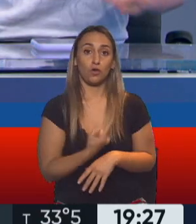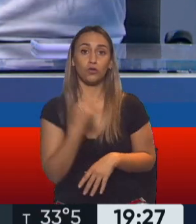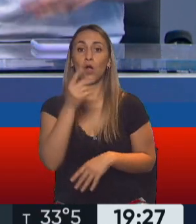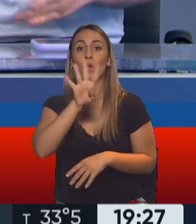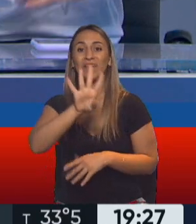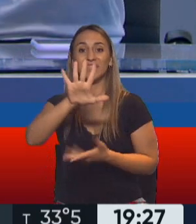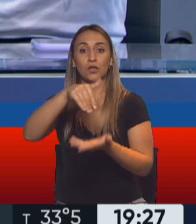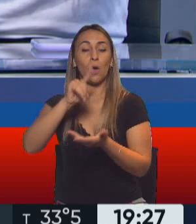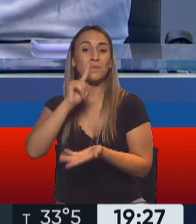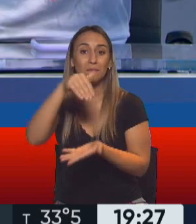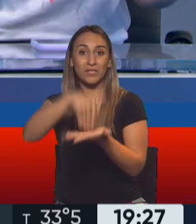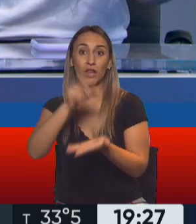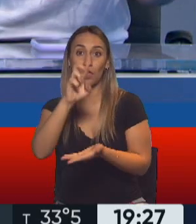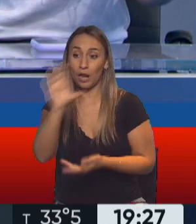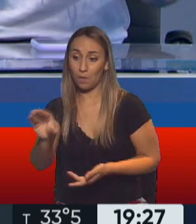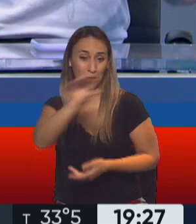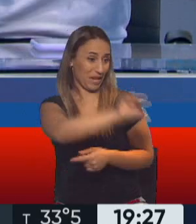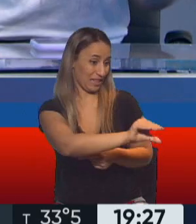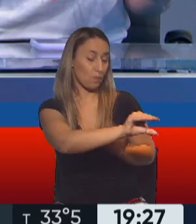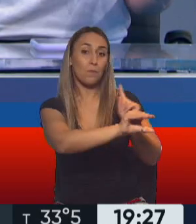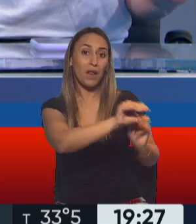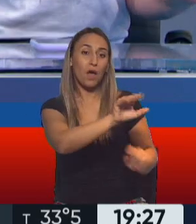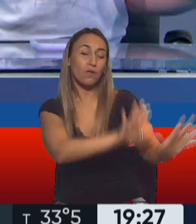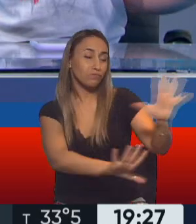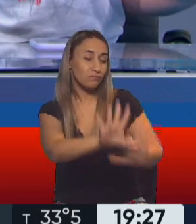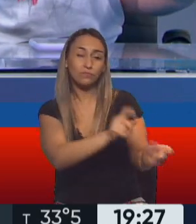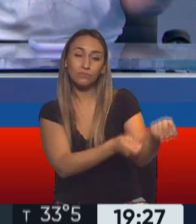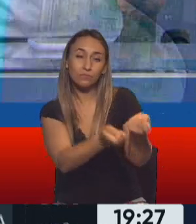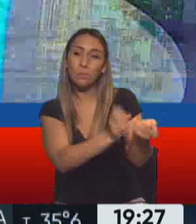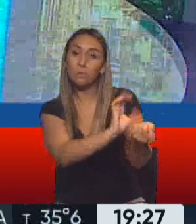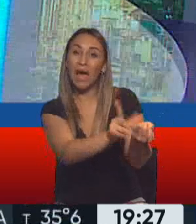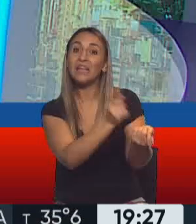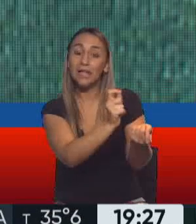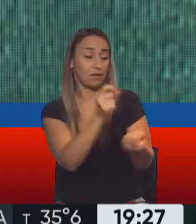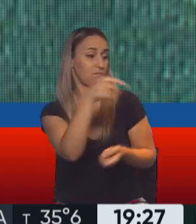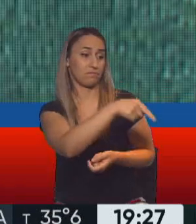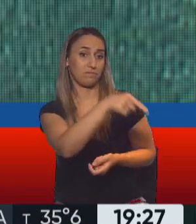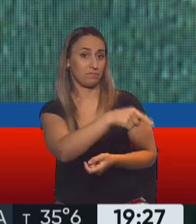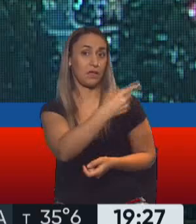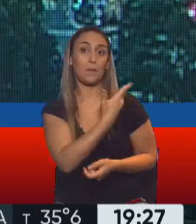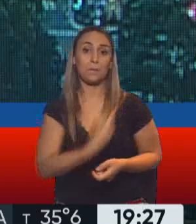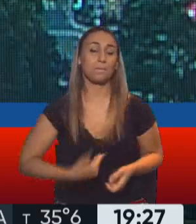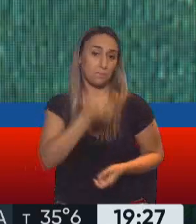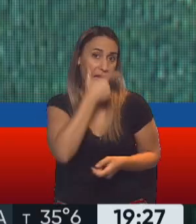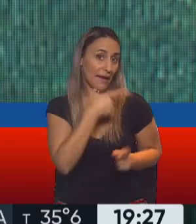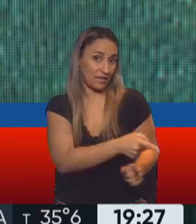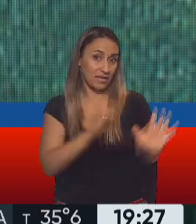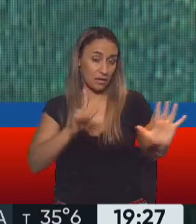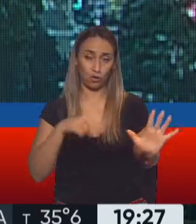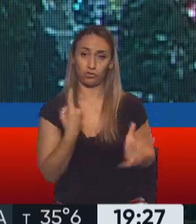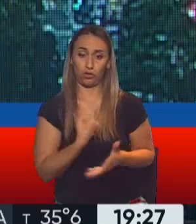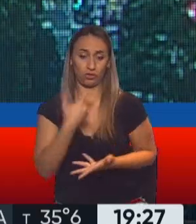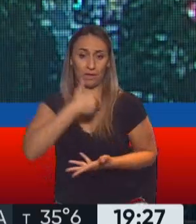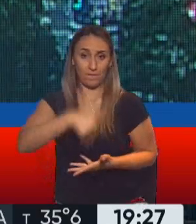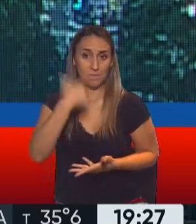de dólares fue el gobierno. El plan establecido no tuvo nada que ver. Digamos, la lógica del fondo no tuvo que ver. Al gobierno saliente. Exactamente. Nosotros no tuvimos nada que